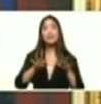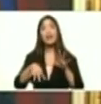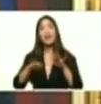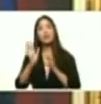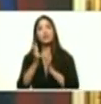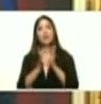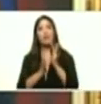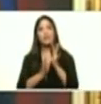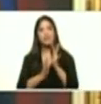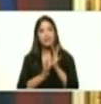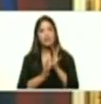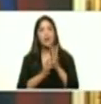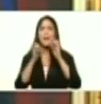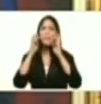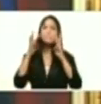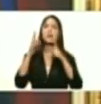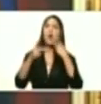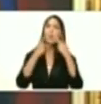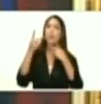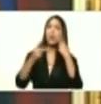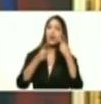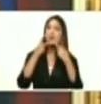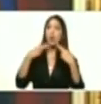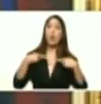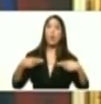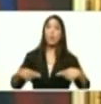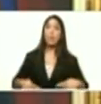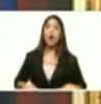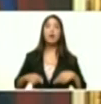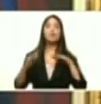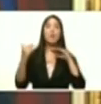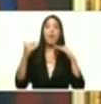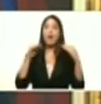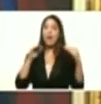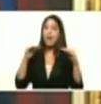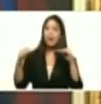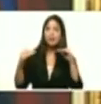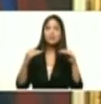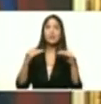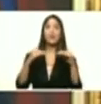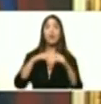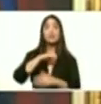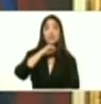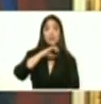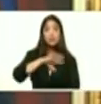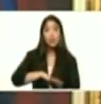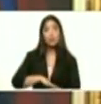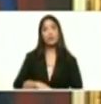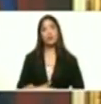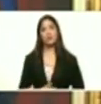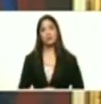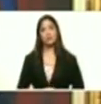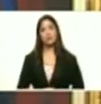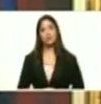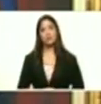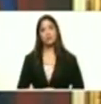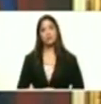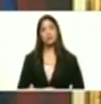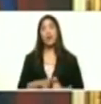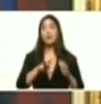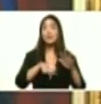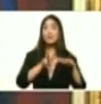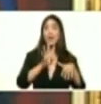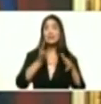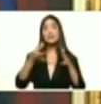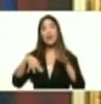fue un milagro político, humano, ético, histórico, que un 13 y